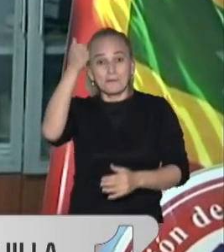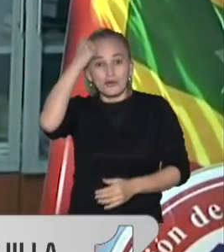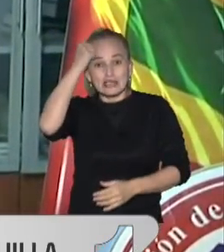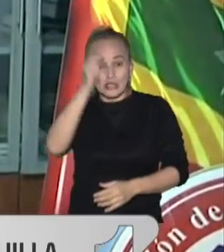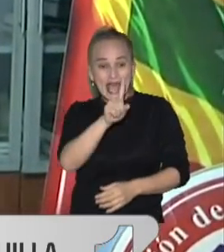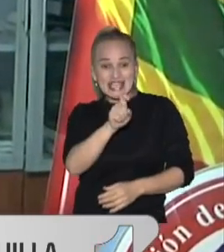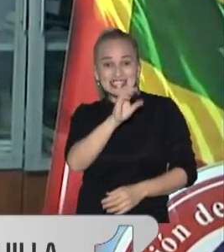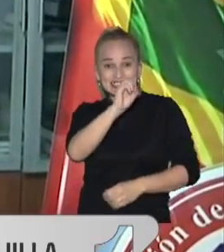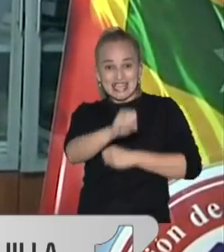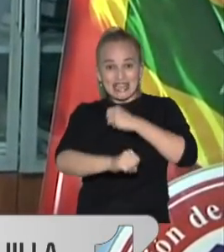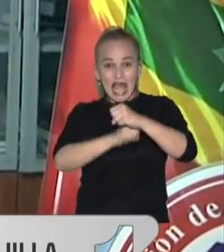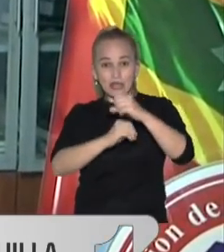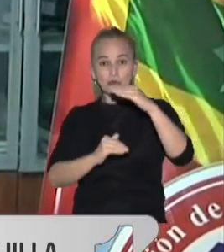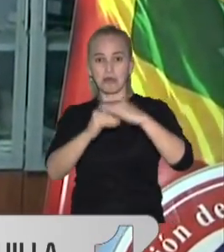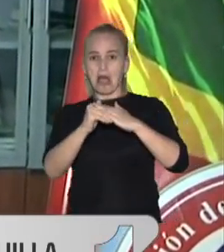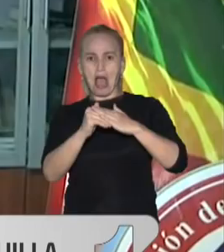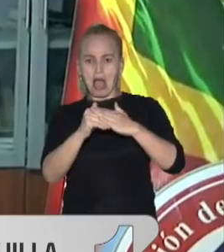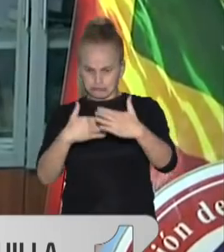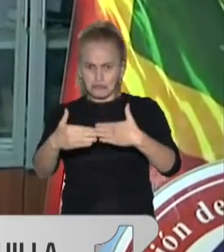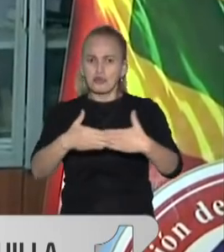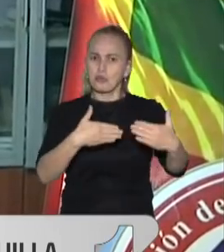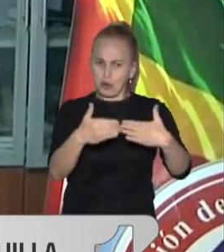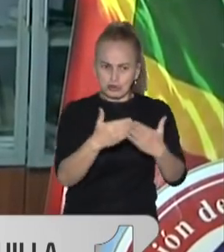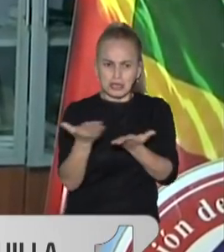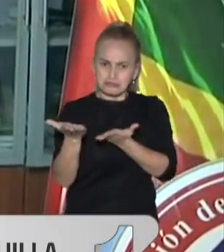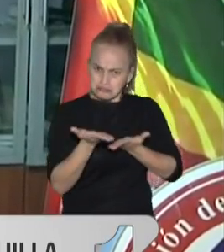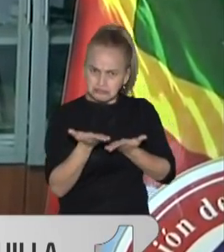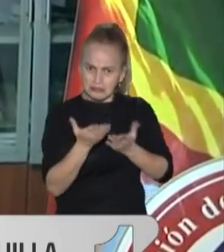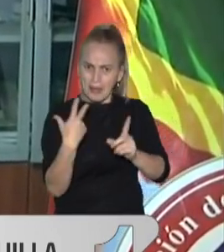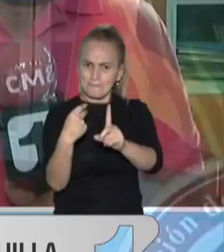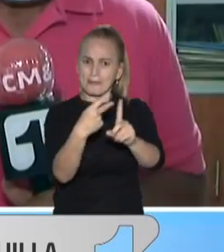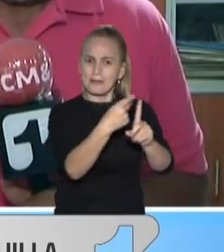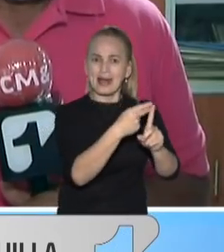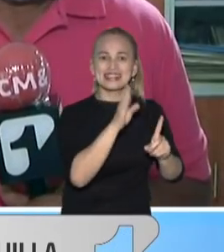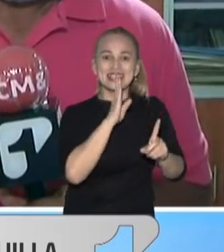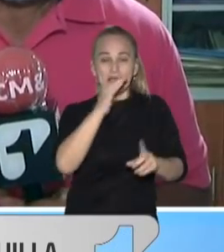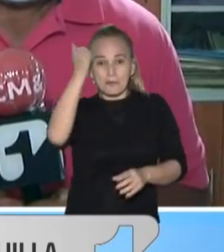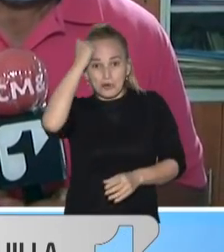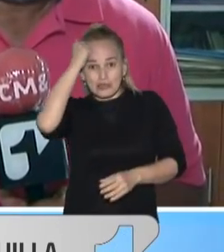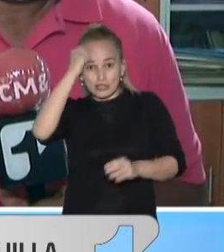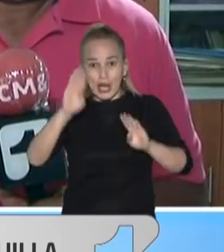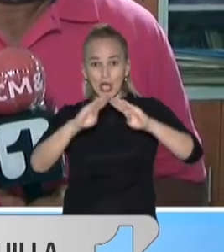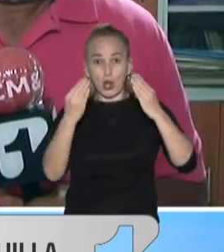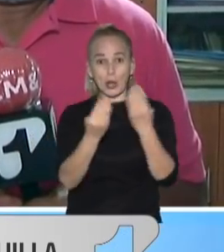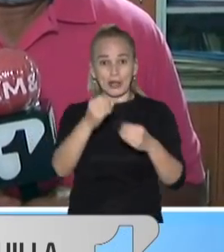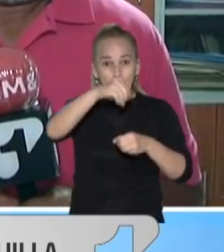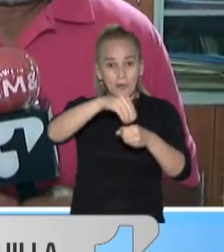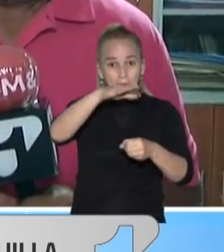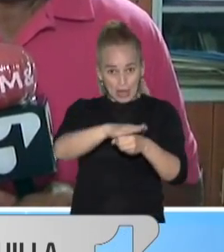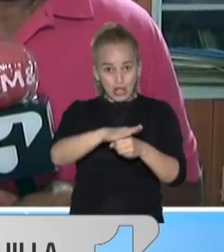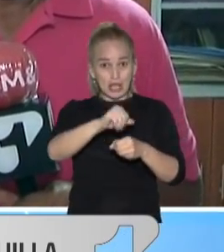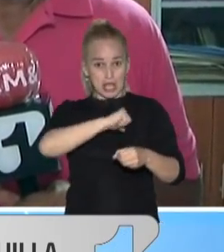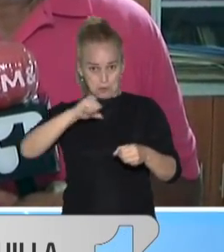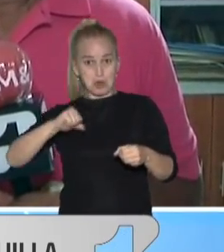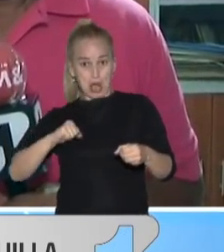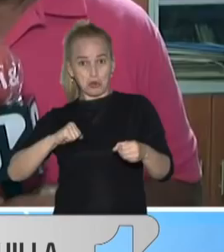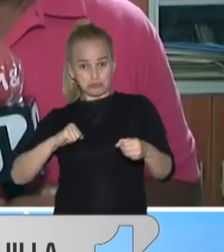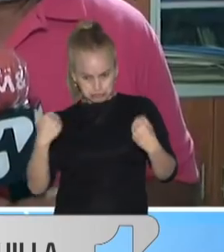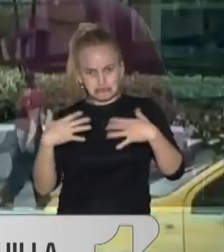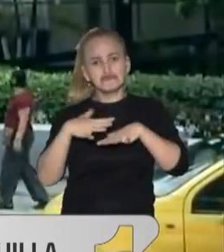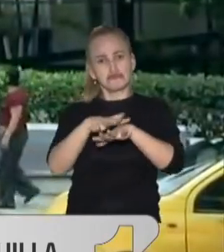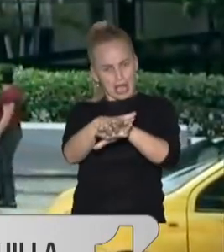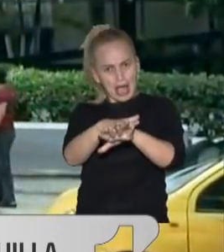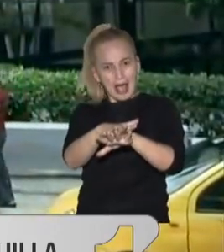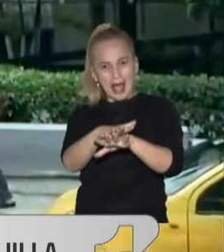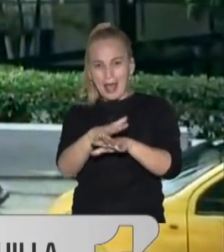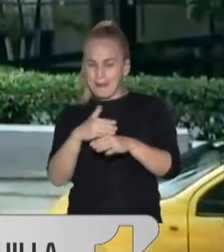y sin importar la edad. Son educadores de colegios públicos y privados que están siendo parte de este plan